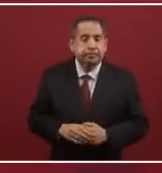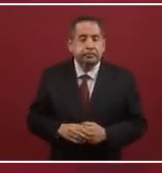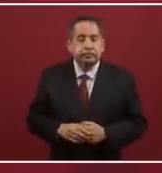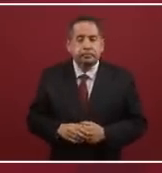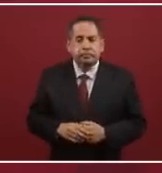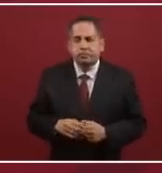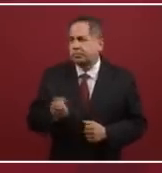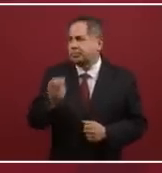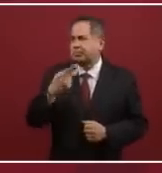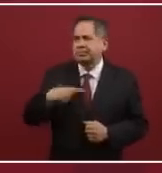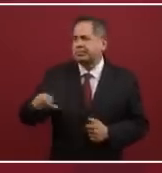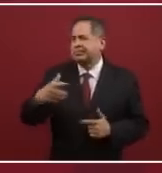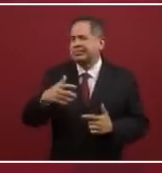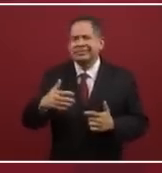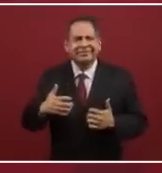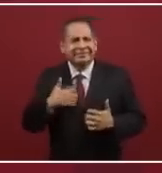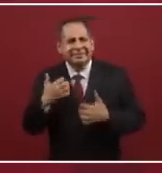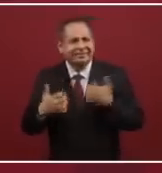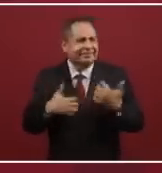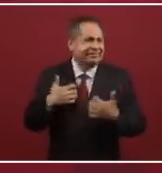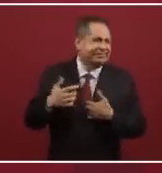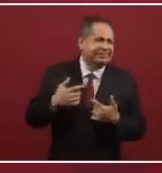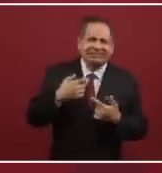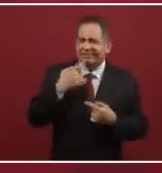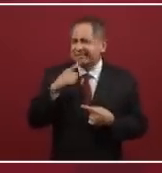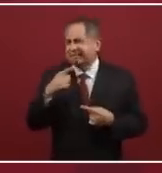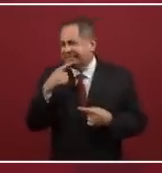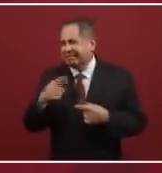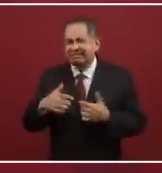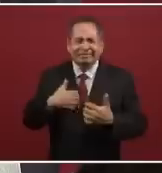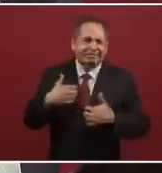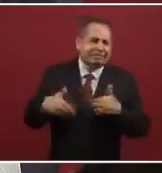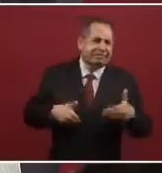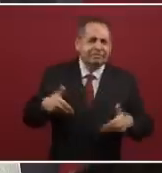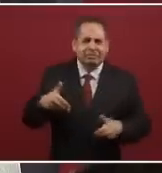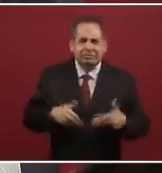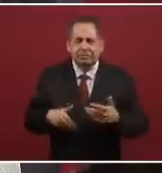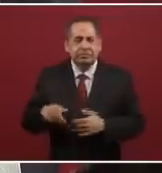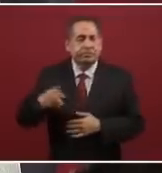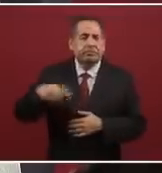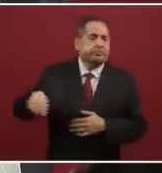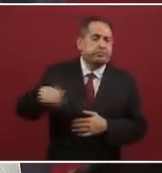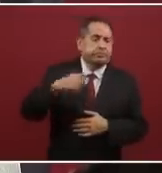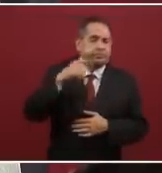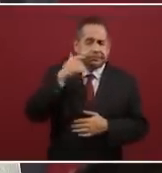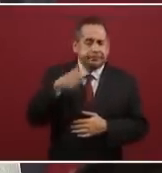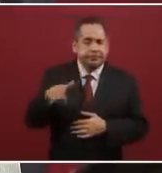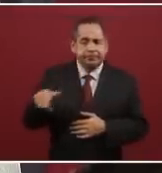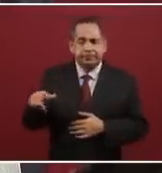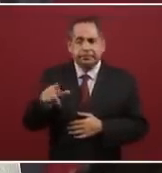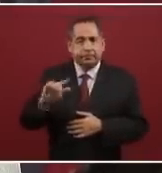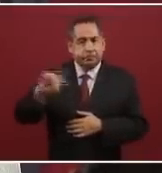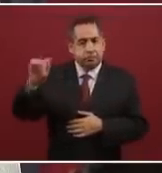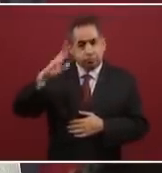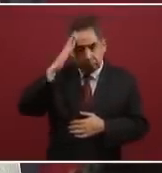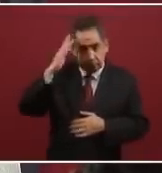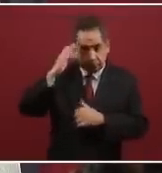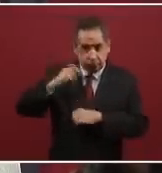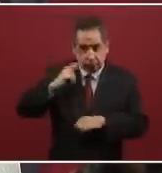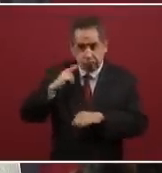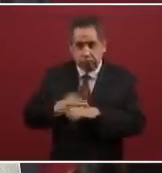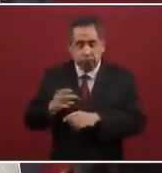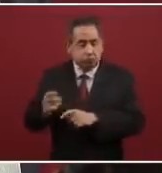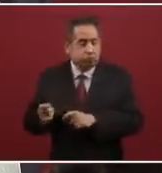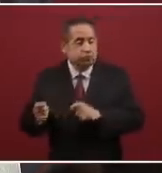se quejaban conmigo de que no querían las autoridades darles